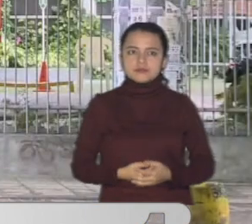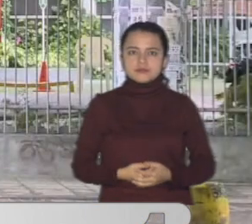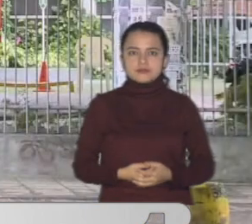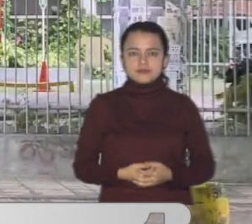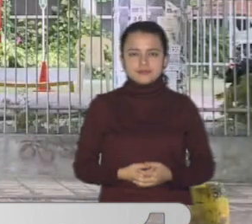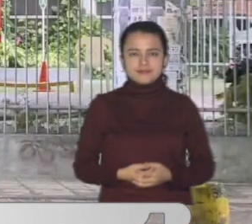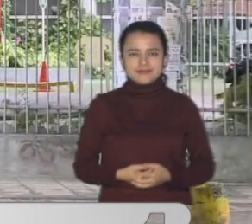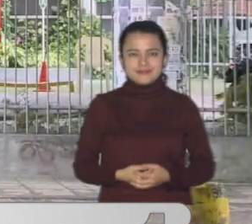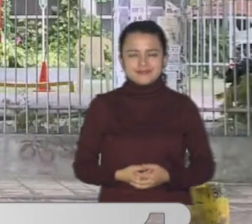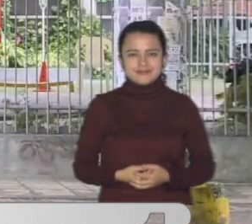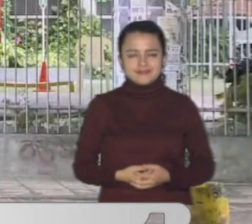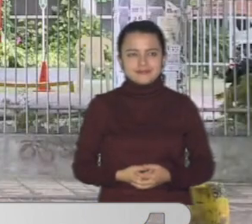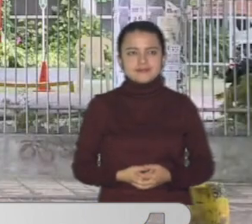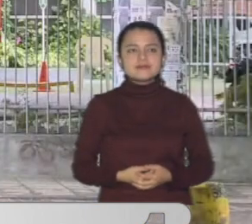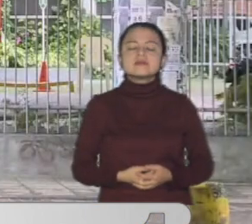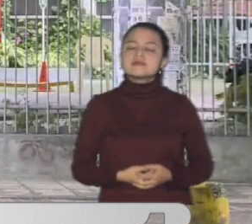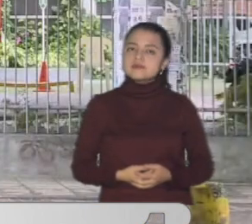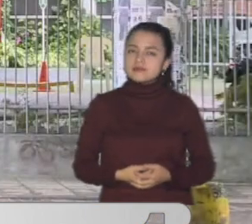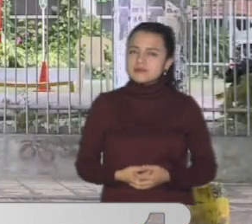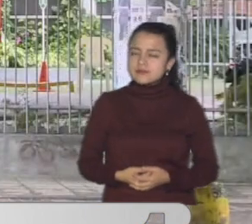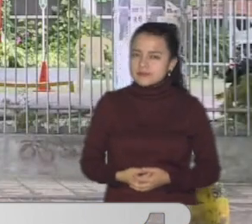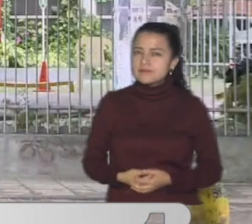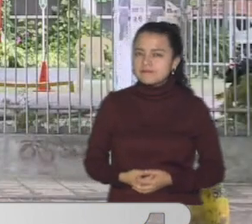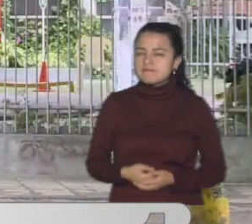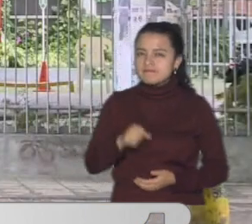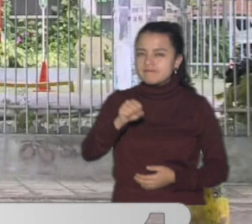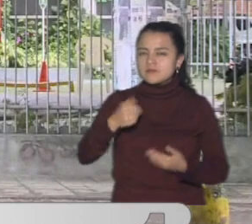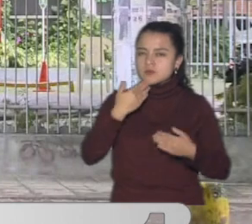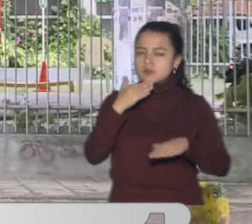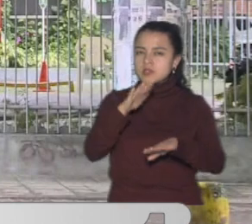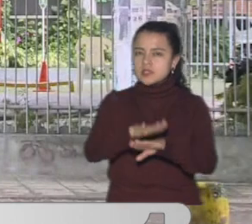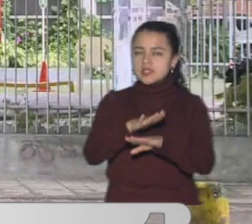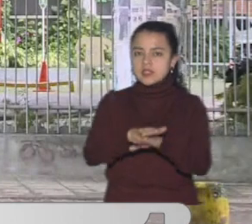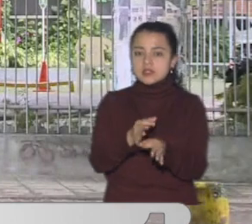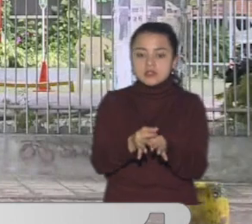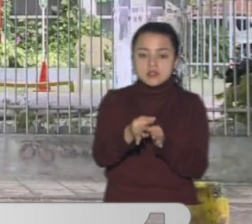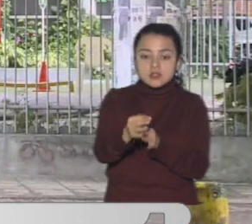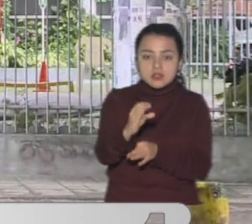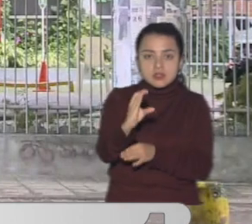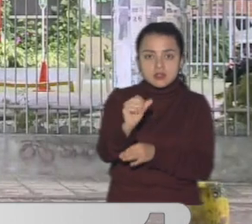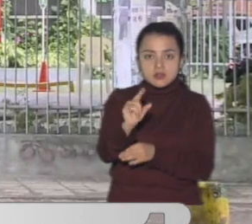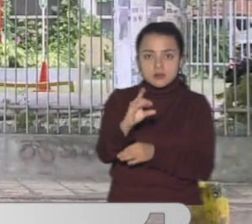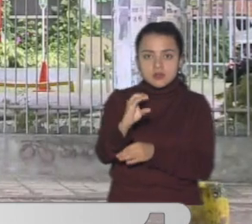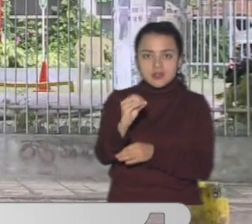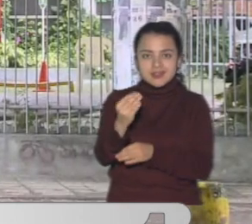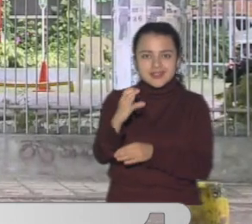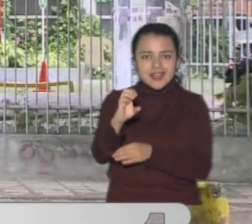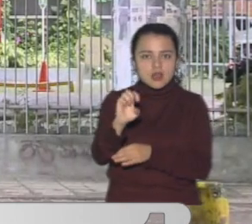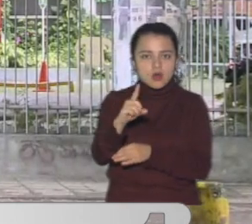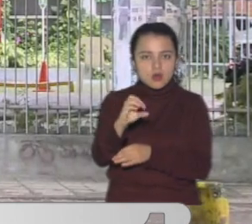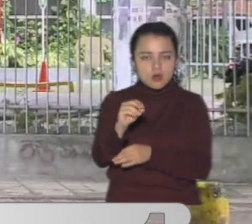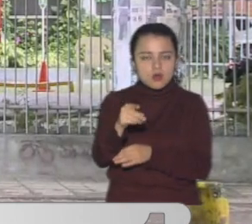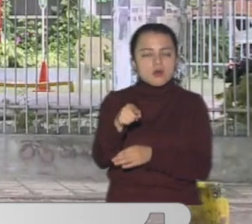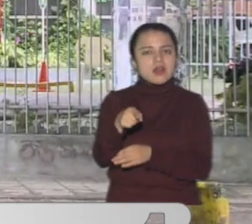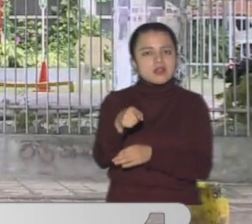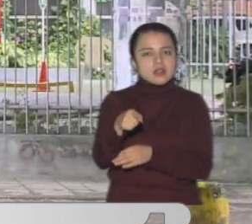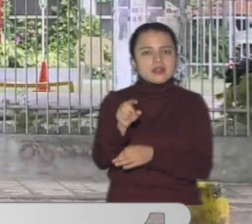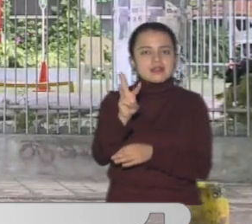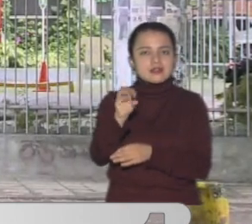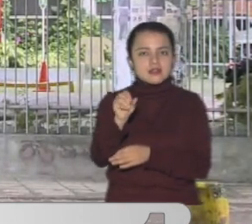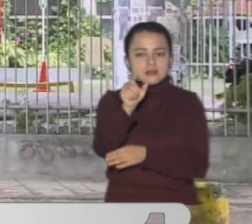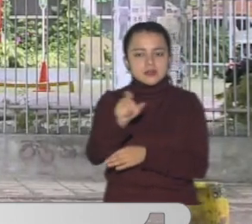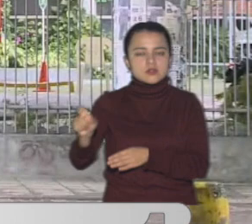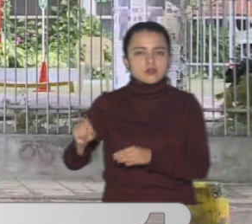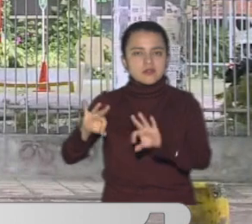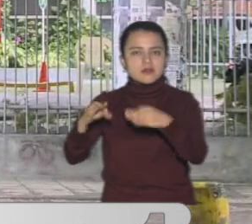Hola Luisa, televidentes, muy buenas tardes. Solo en el corregimiento de Cauca Seco, zona rural de Palmira, en el Valle del Cauca, son más de 30 familias